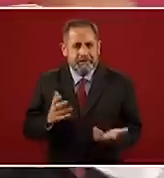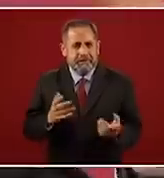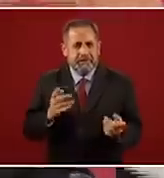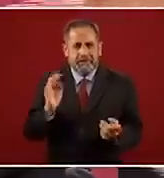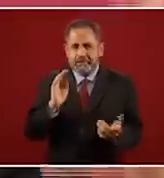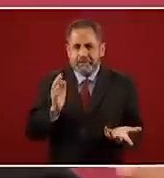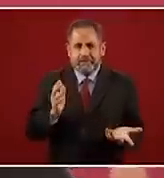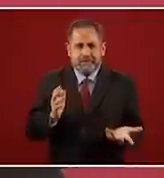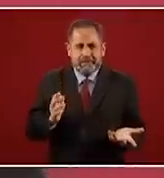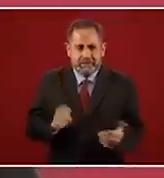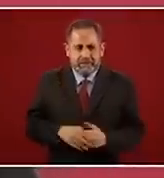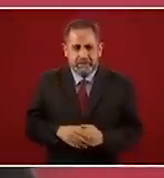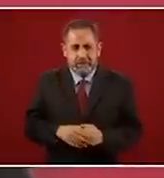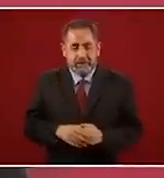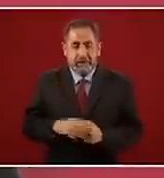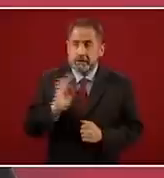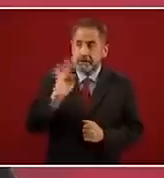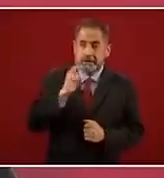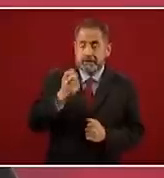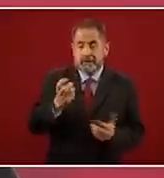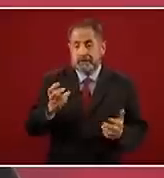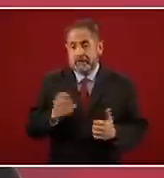tendría yo, ¿no?, ahí sí,